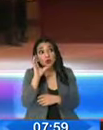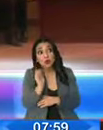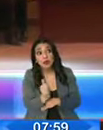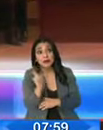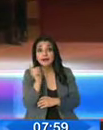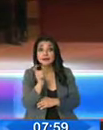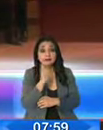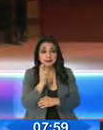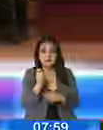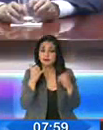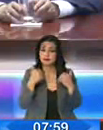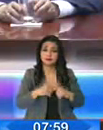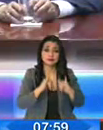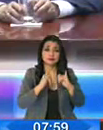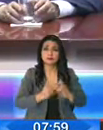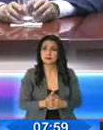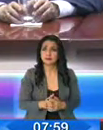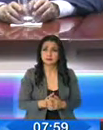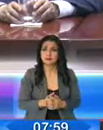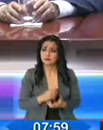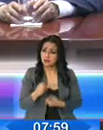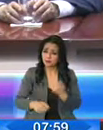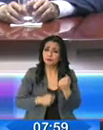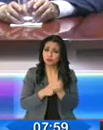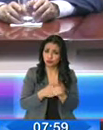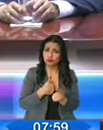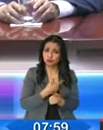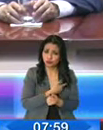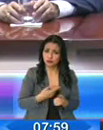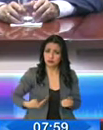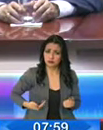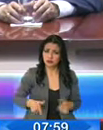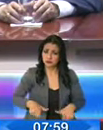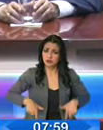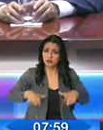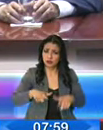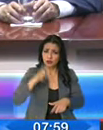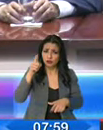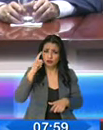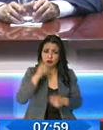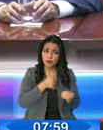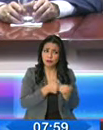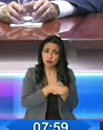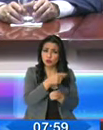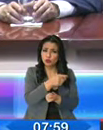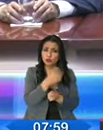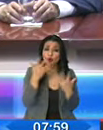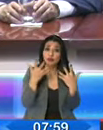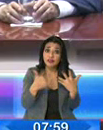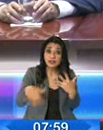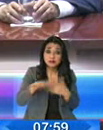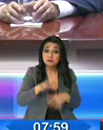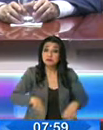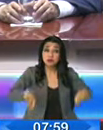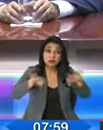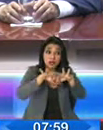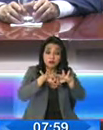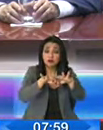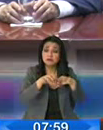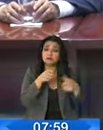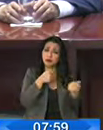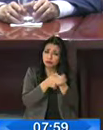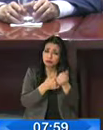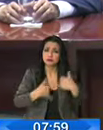azuaya. Cuenten con nosotros, eso sí, con su gobierno, para ayudarles a hacer realidad obras fundamentales para la ciudad.